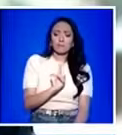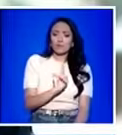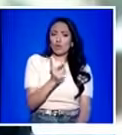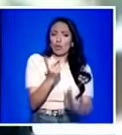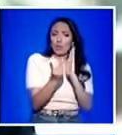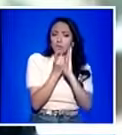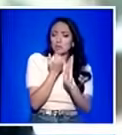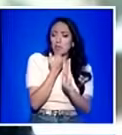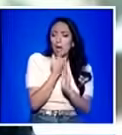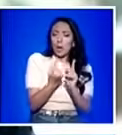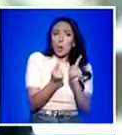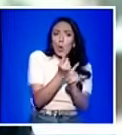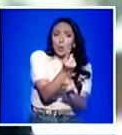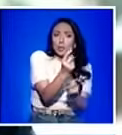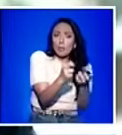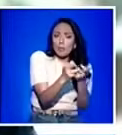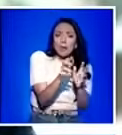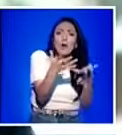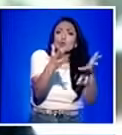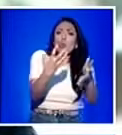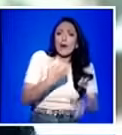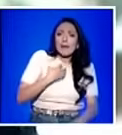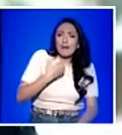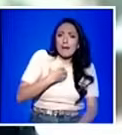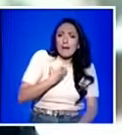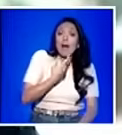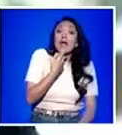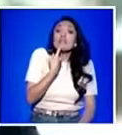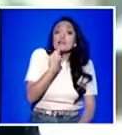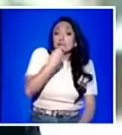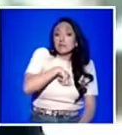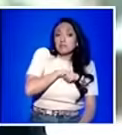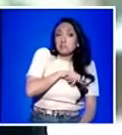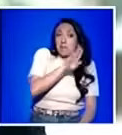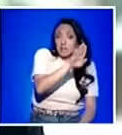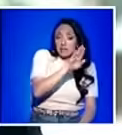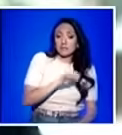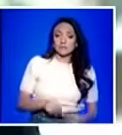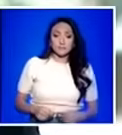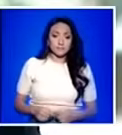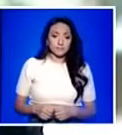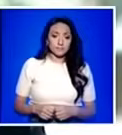no existió ninguna queja formal sobre este tema.